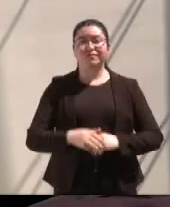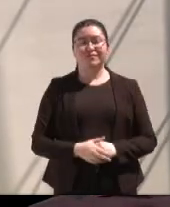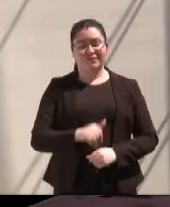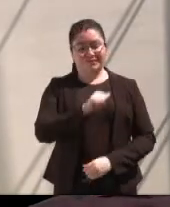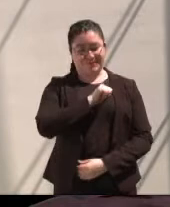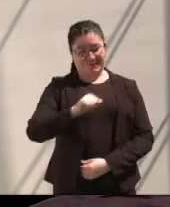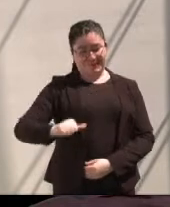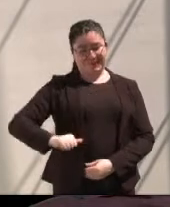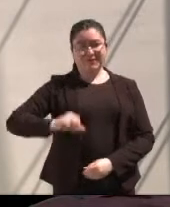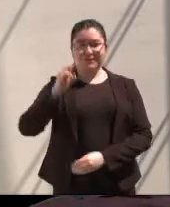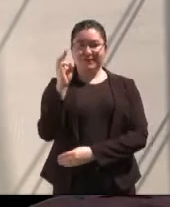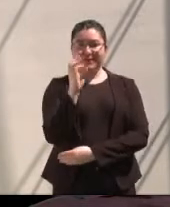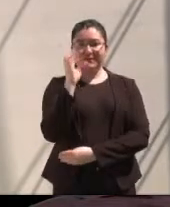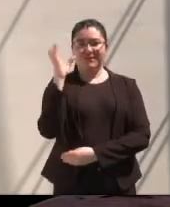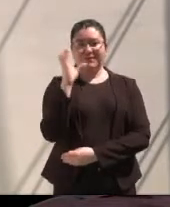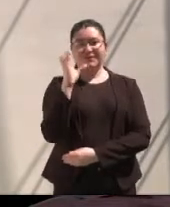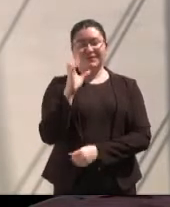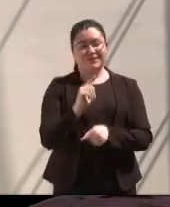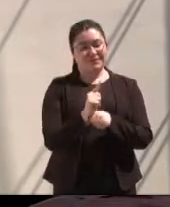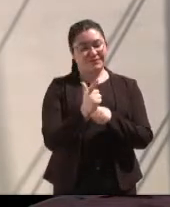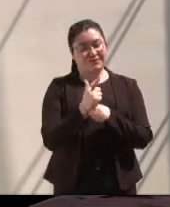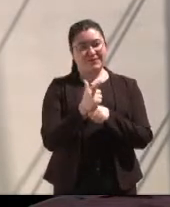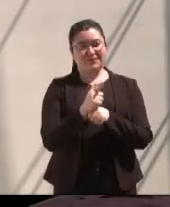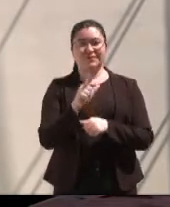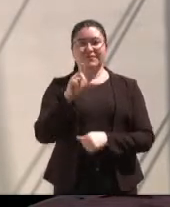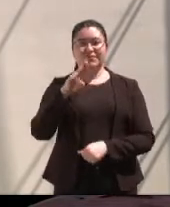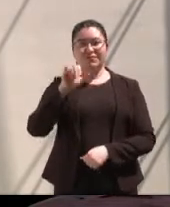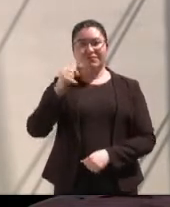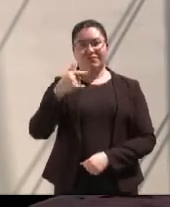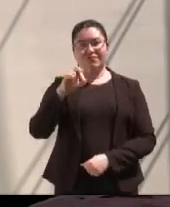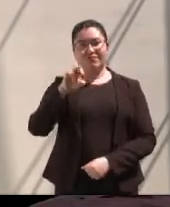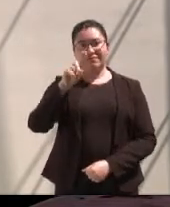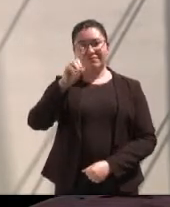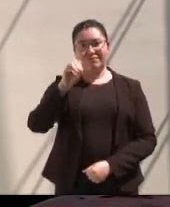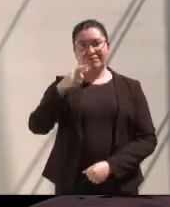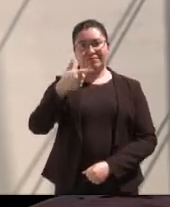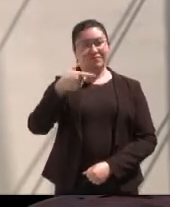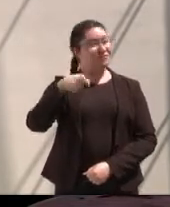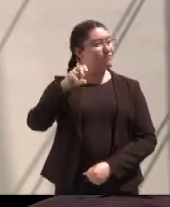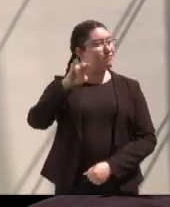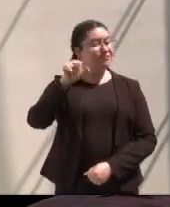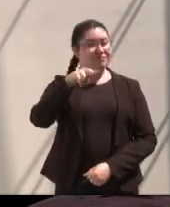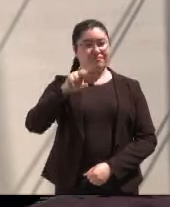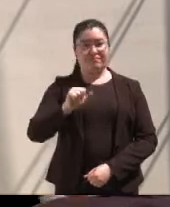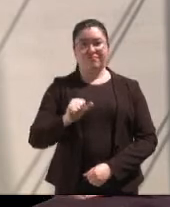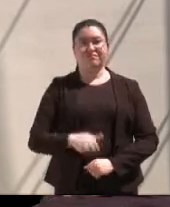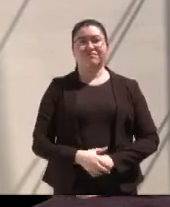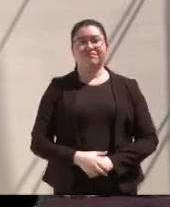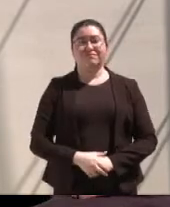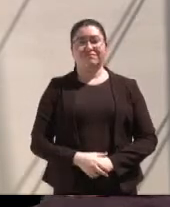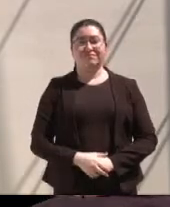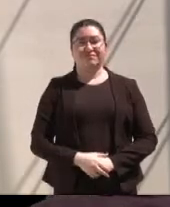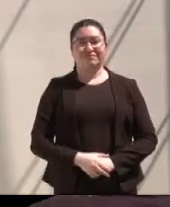Alcalde de la Magdalena Contreras, licenciado Luis Gerardo Quijano Morales. Un aplauso, por favor.